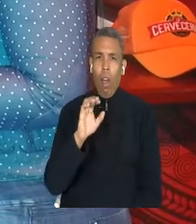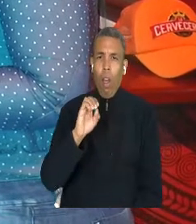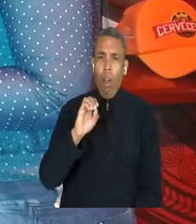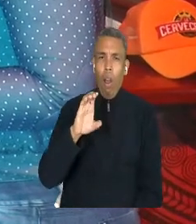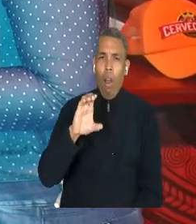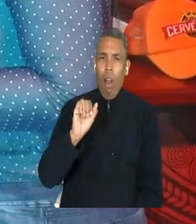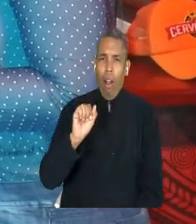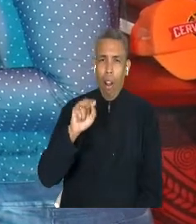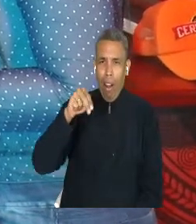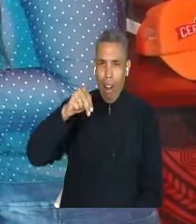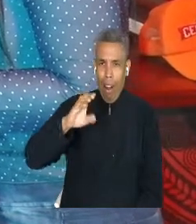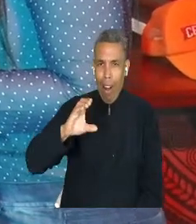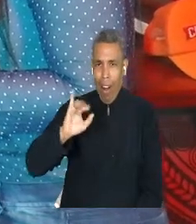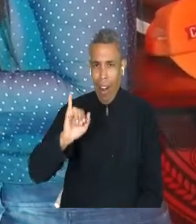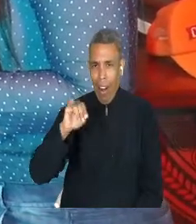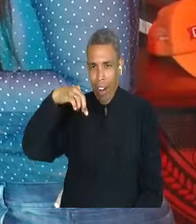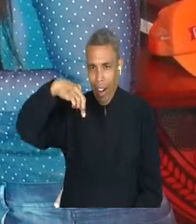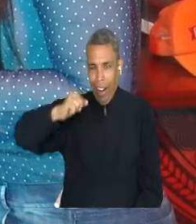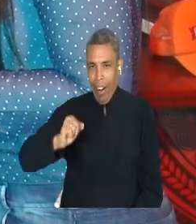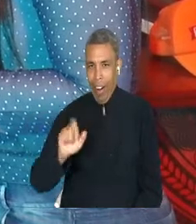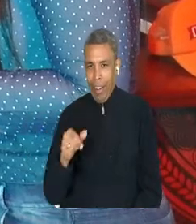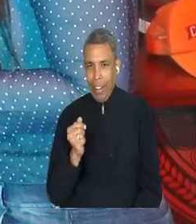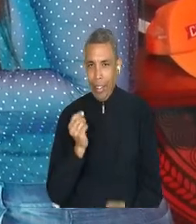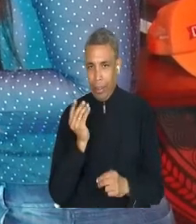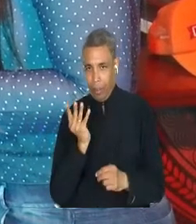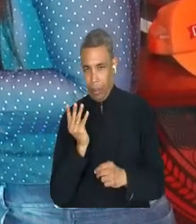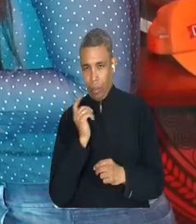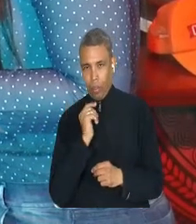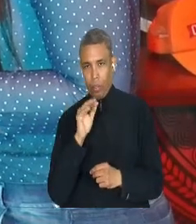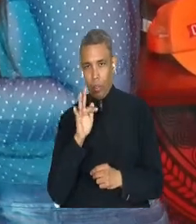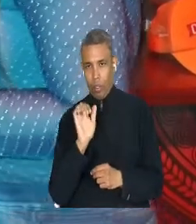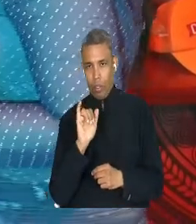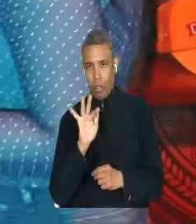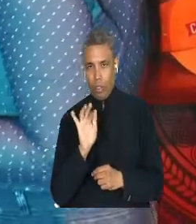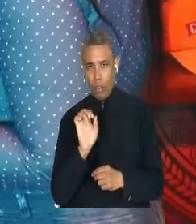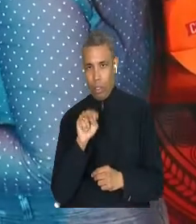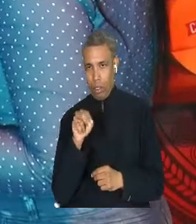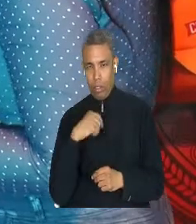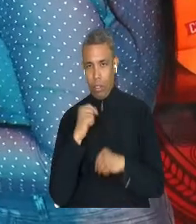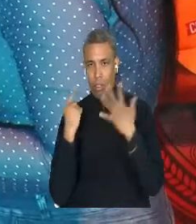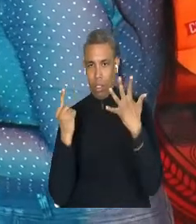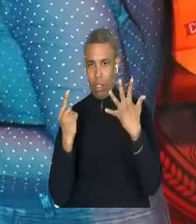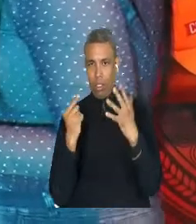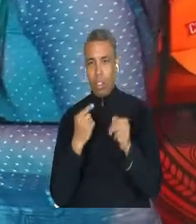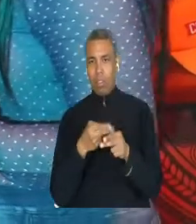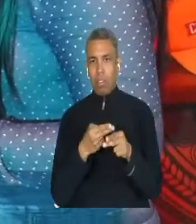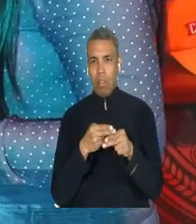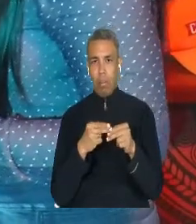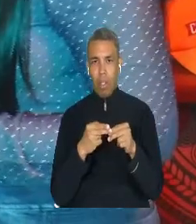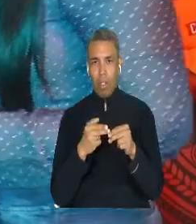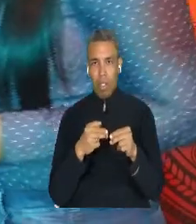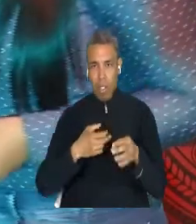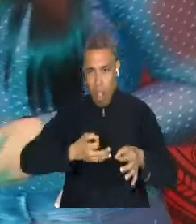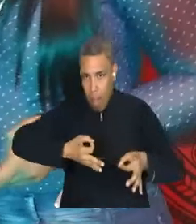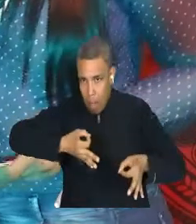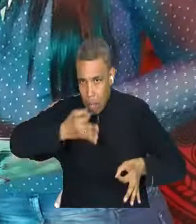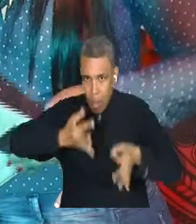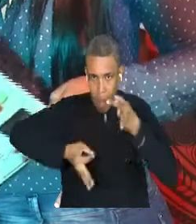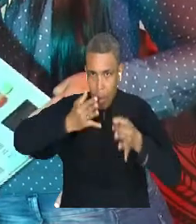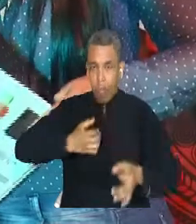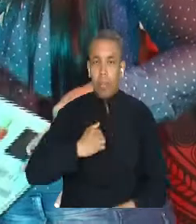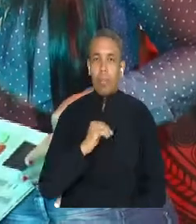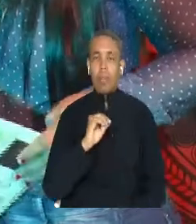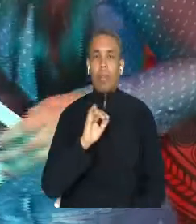de 4 personas se llama Daytona y la de 6 personas se llama Indianápolis. Entonces, si usted quiere venir a la cervecería,